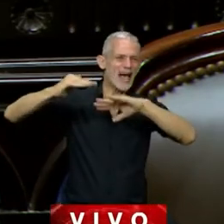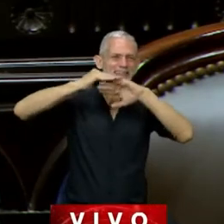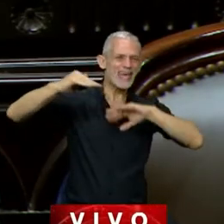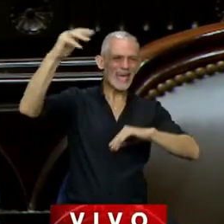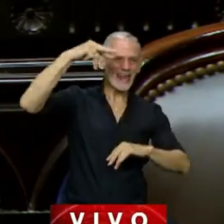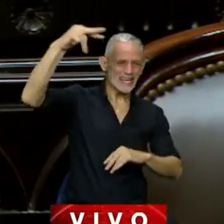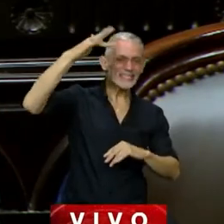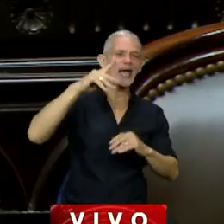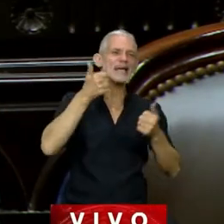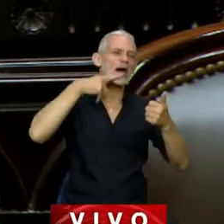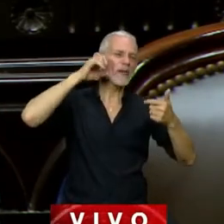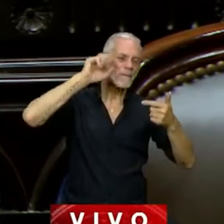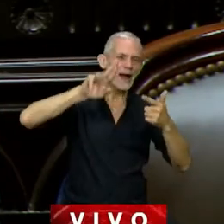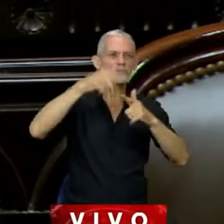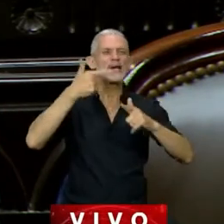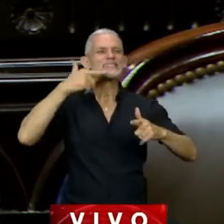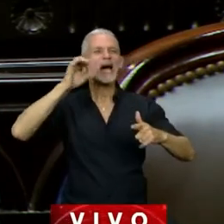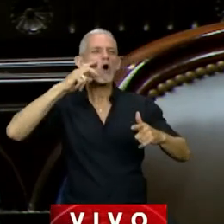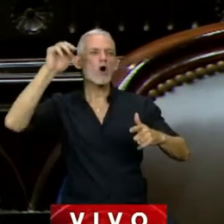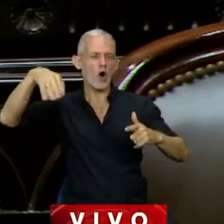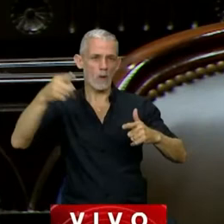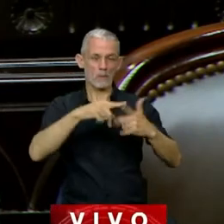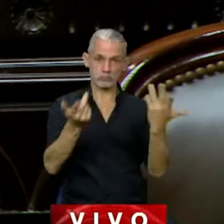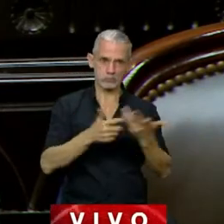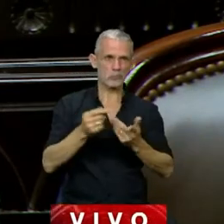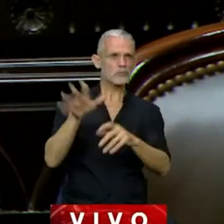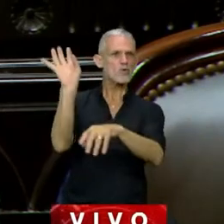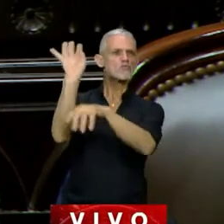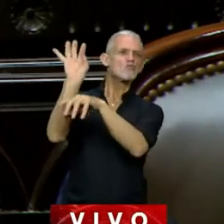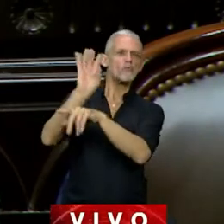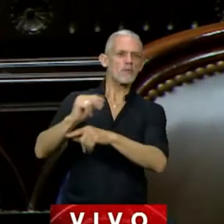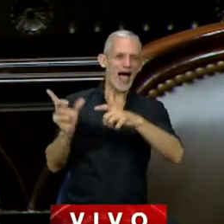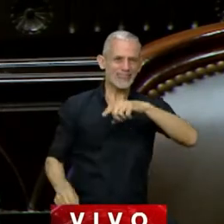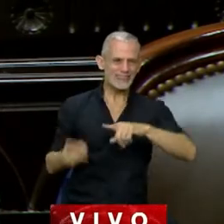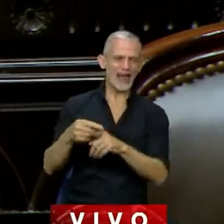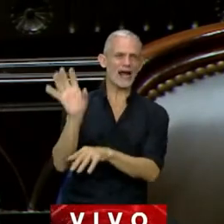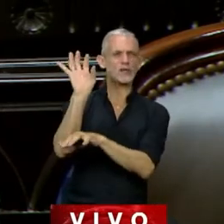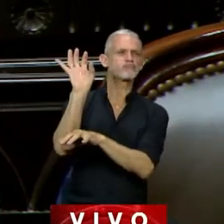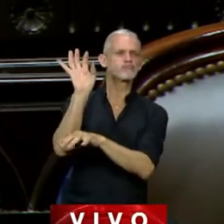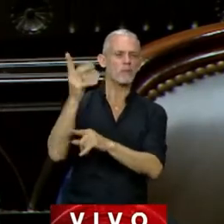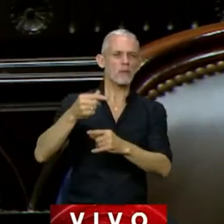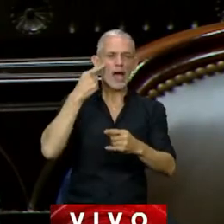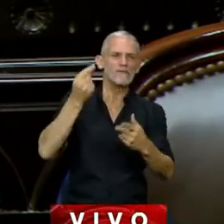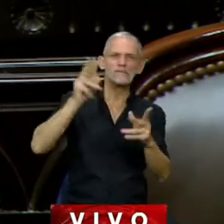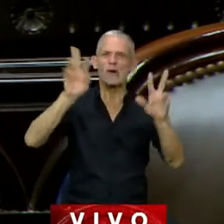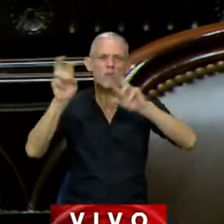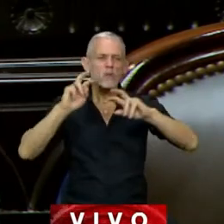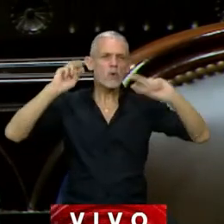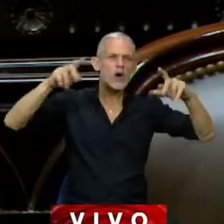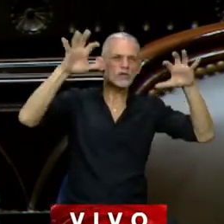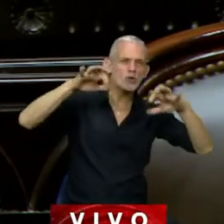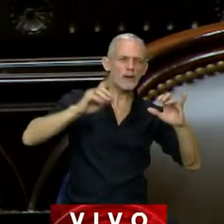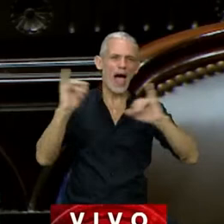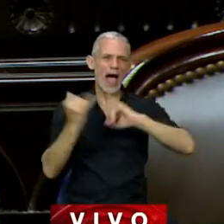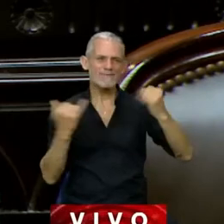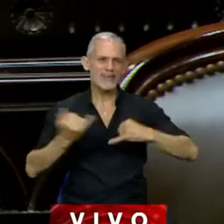satélites Saviamar y SAOCOM, con las antenas satelitales en la Antártida para prevenir catástrofes,